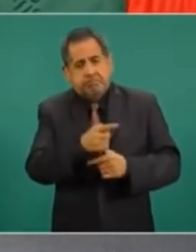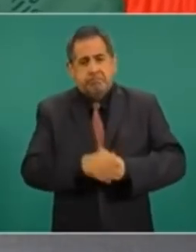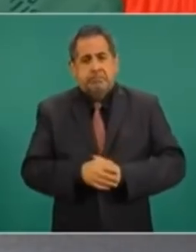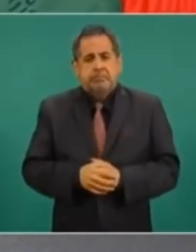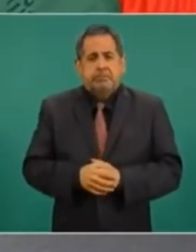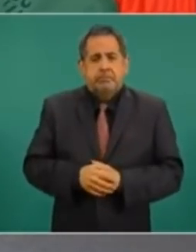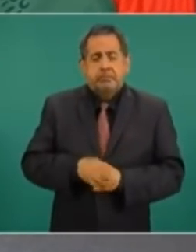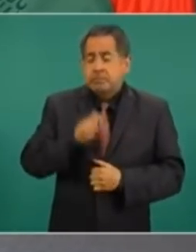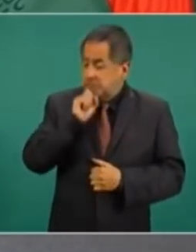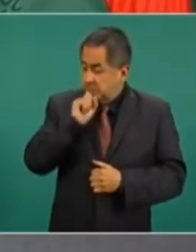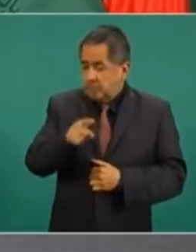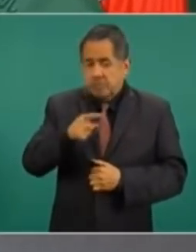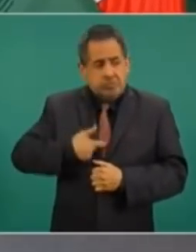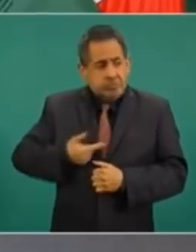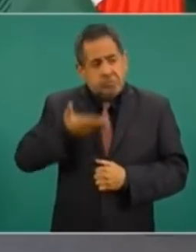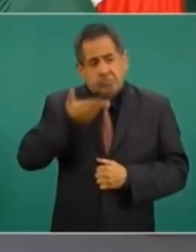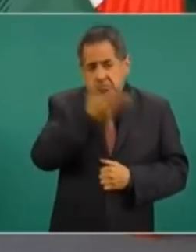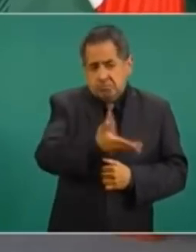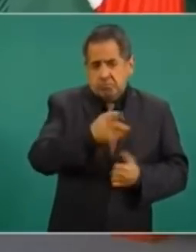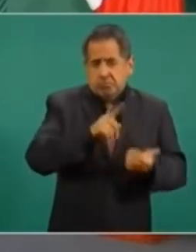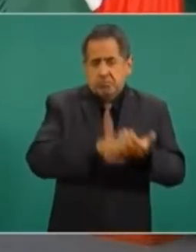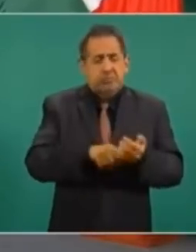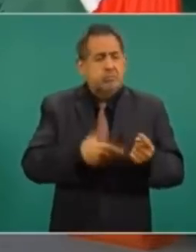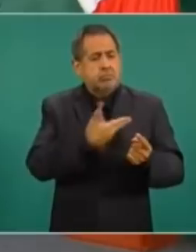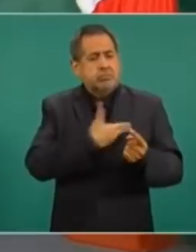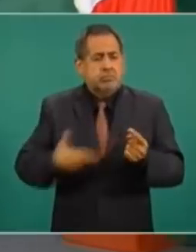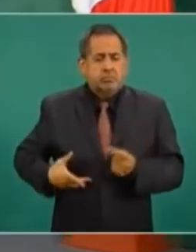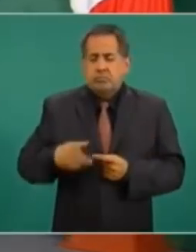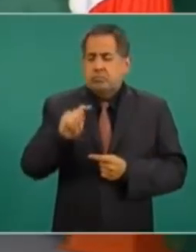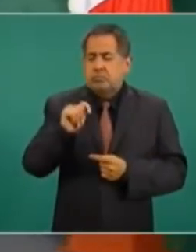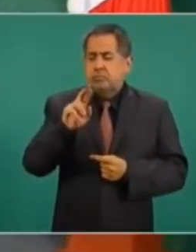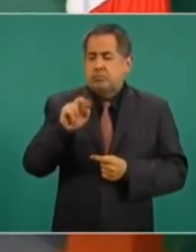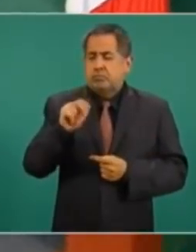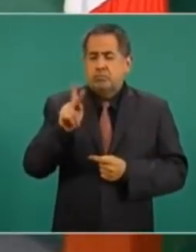fue la que le hicimos al presidente Donald Trump.